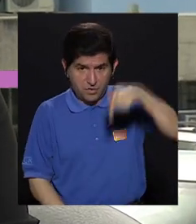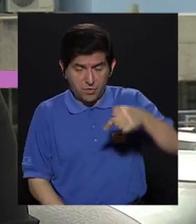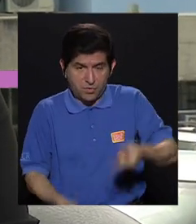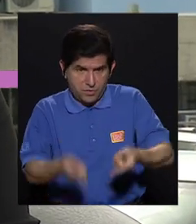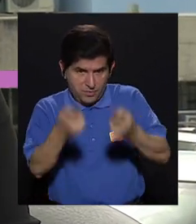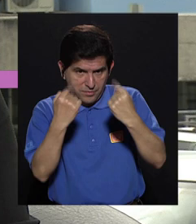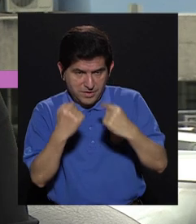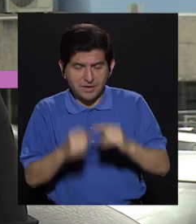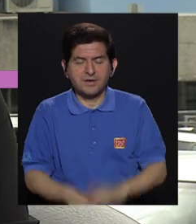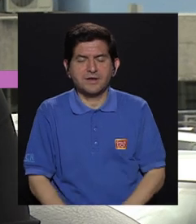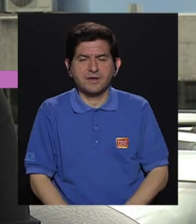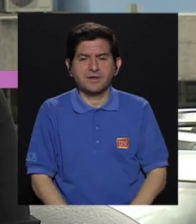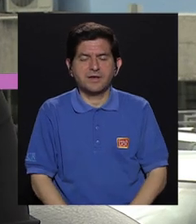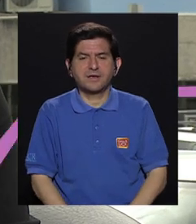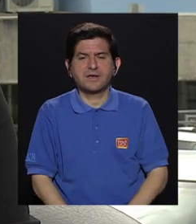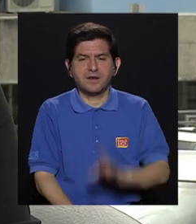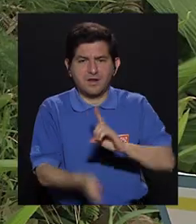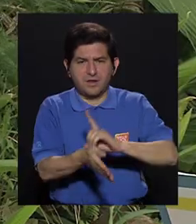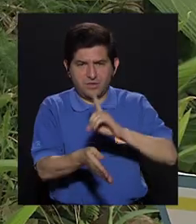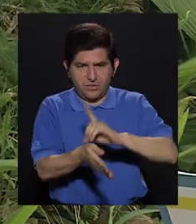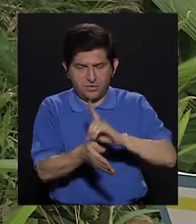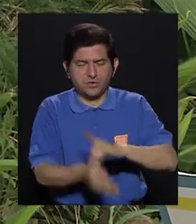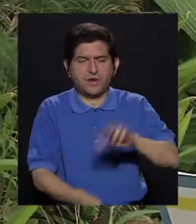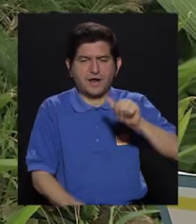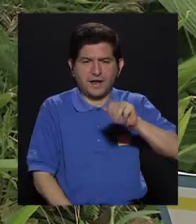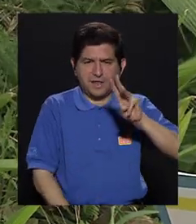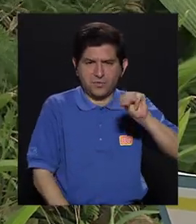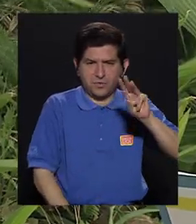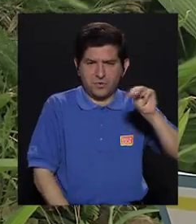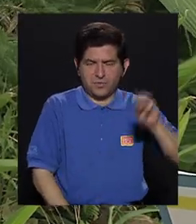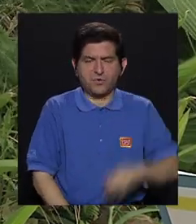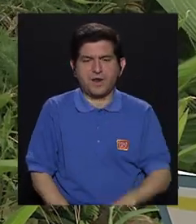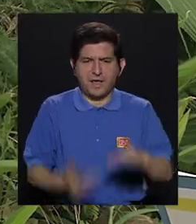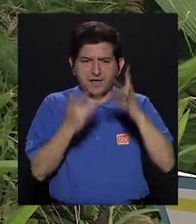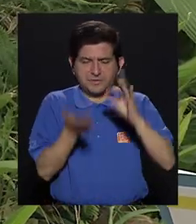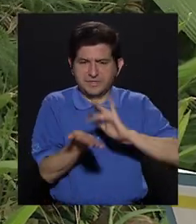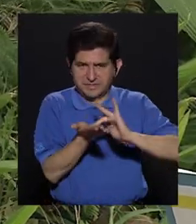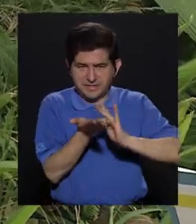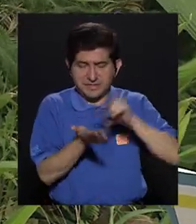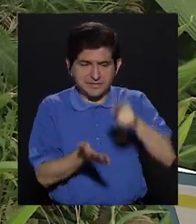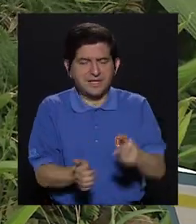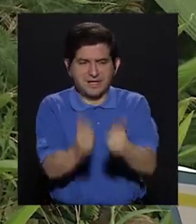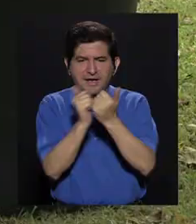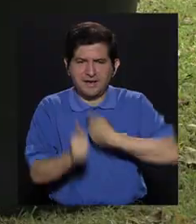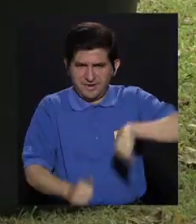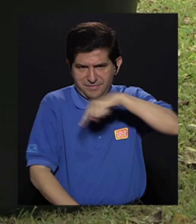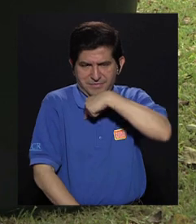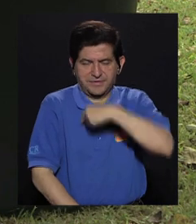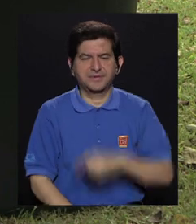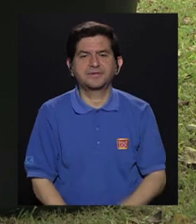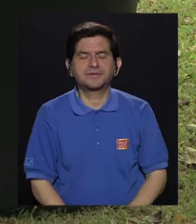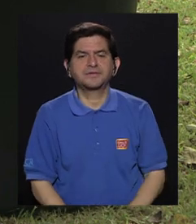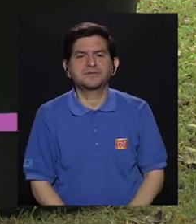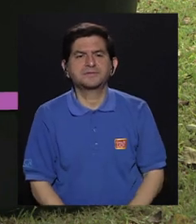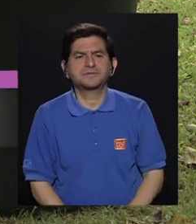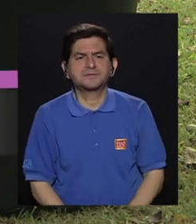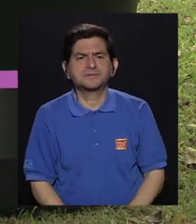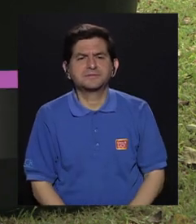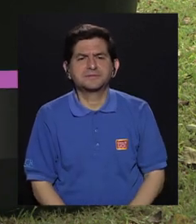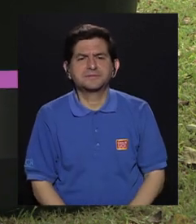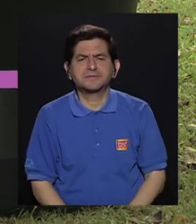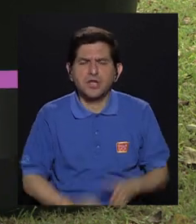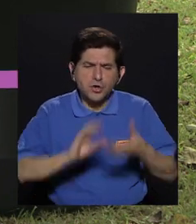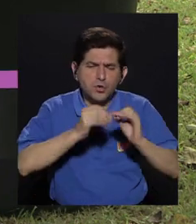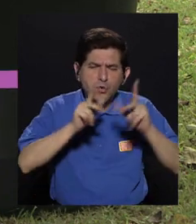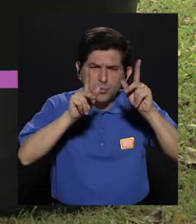ello contamos con la presencia del farmacéutico, el doctor Alejandro Mora Mora, que muy gentilmente nos acompaña el día de hoy. Doctor, ¿se maneja